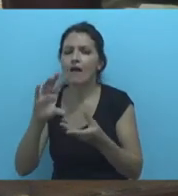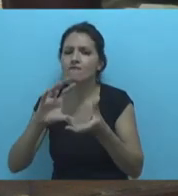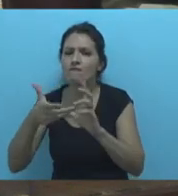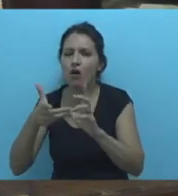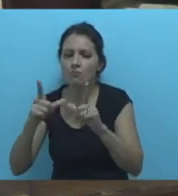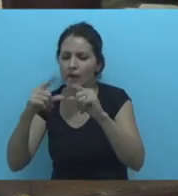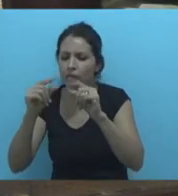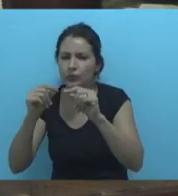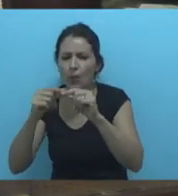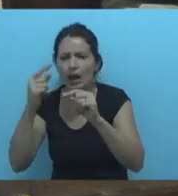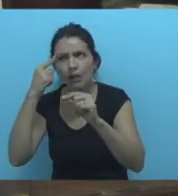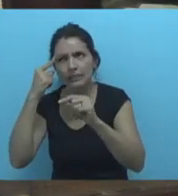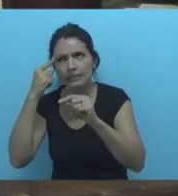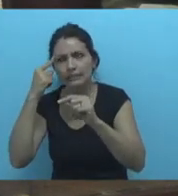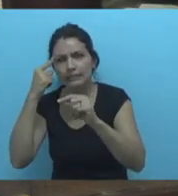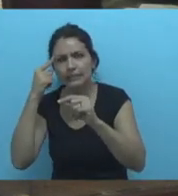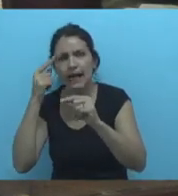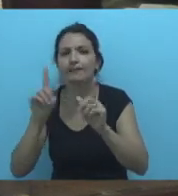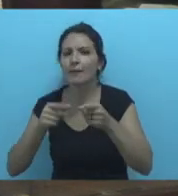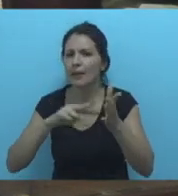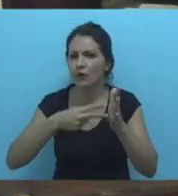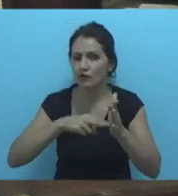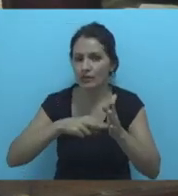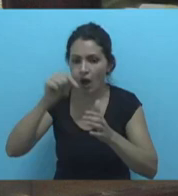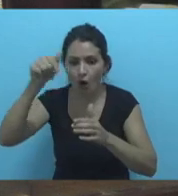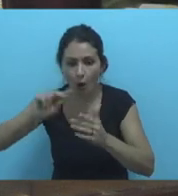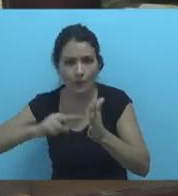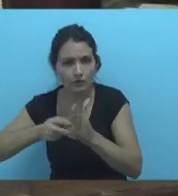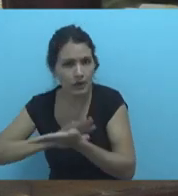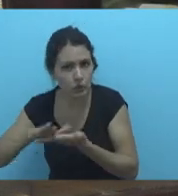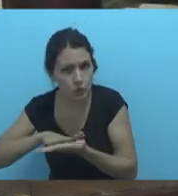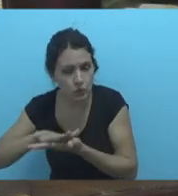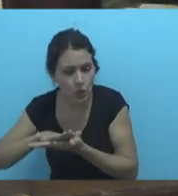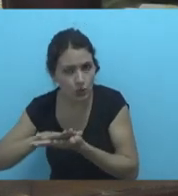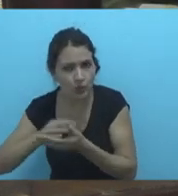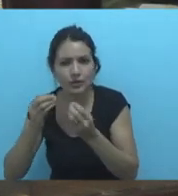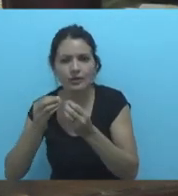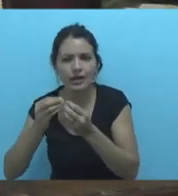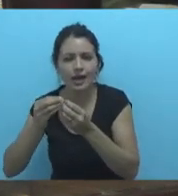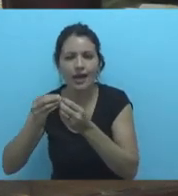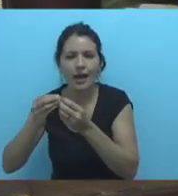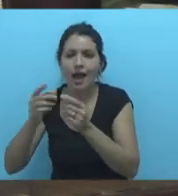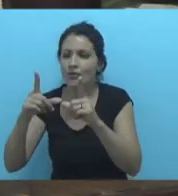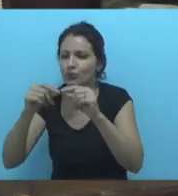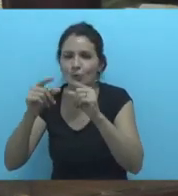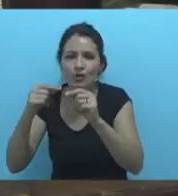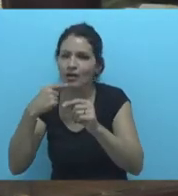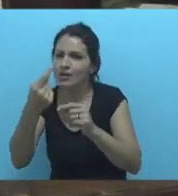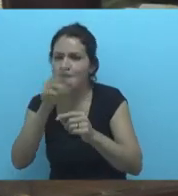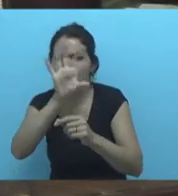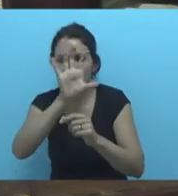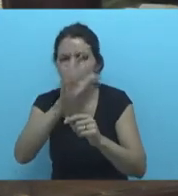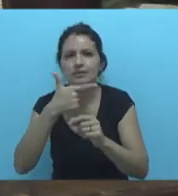de actualización y de pago ya está, y la verdad que es la misma que en el 2017, ustedes recuerdan que se había, en